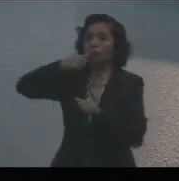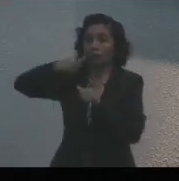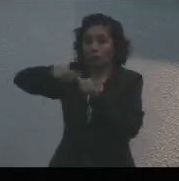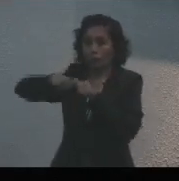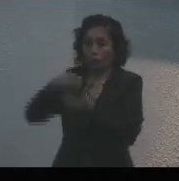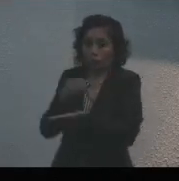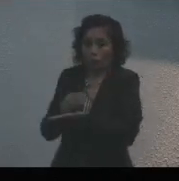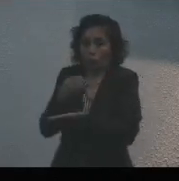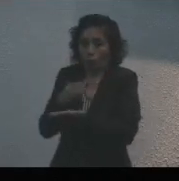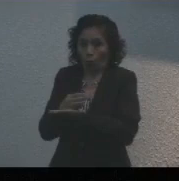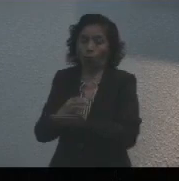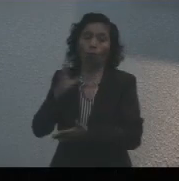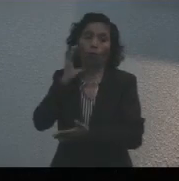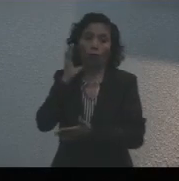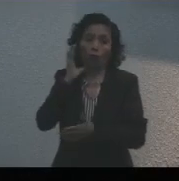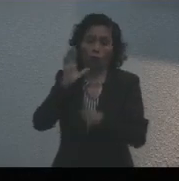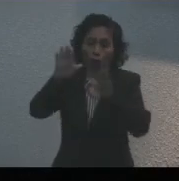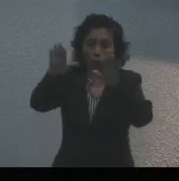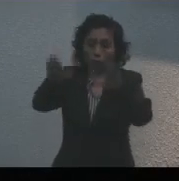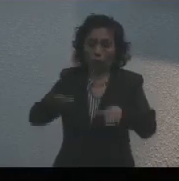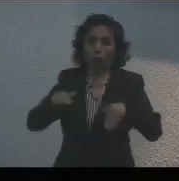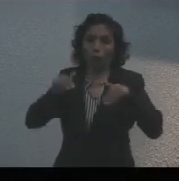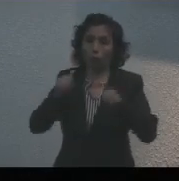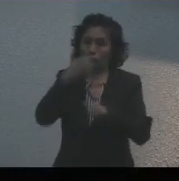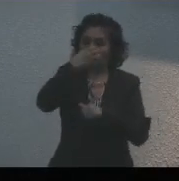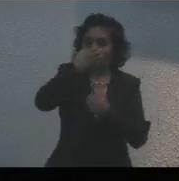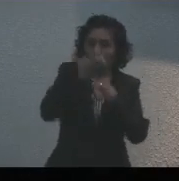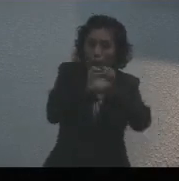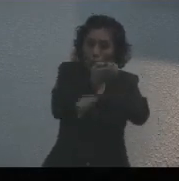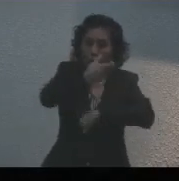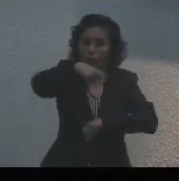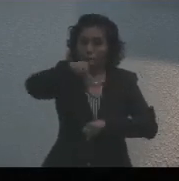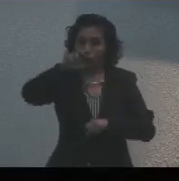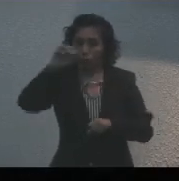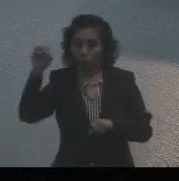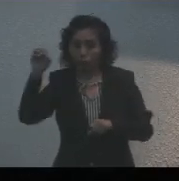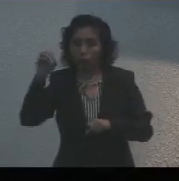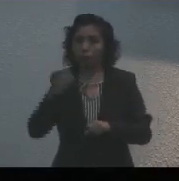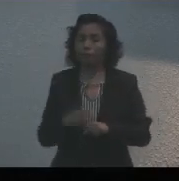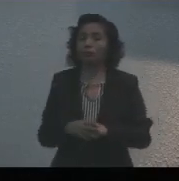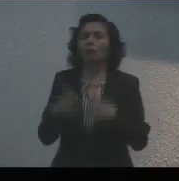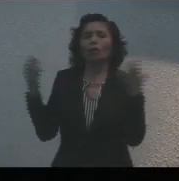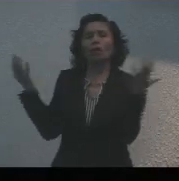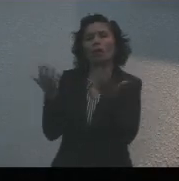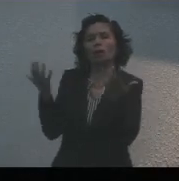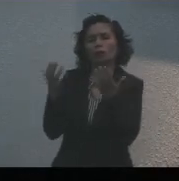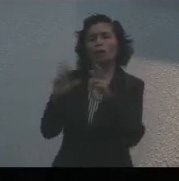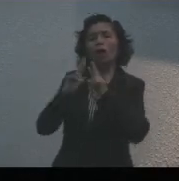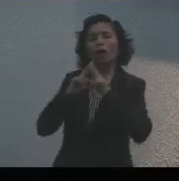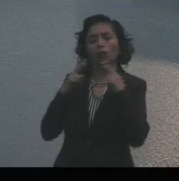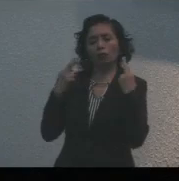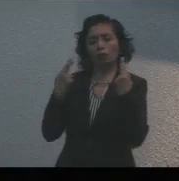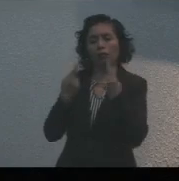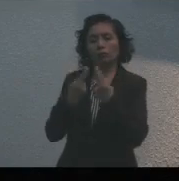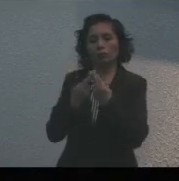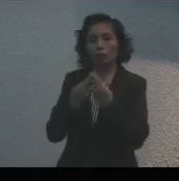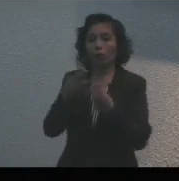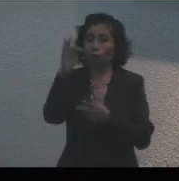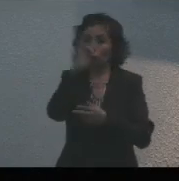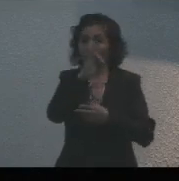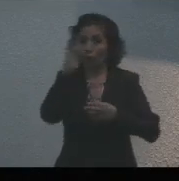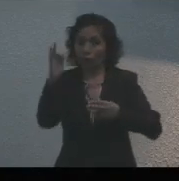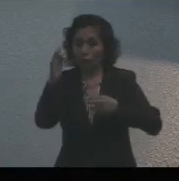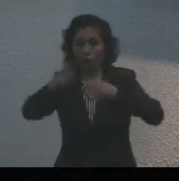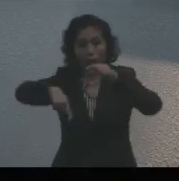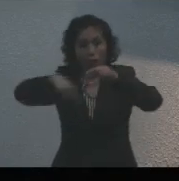del recinto oficial del Poder Legislativo del Estado Libre y Soberano de Quintana Roo se realizará en sesión solemne en la fecha y hora que